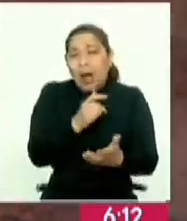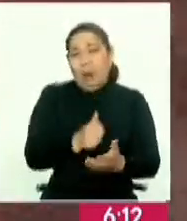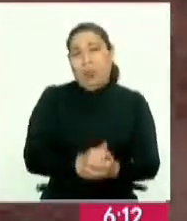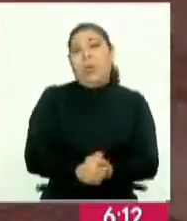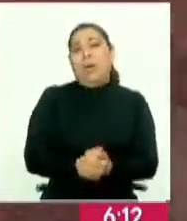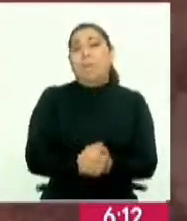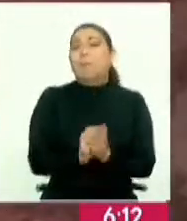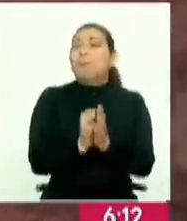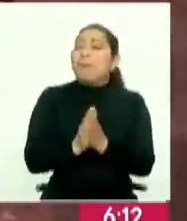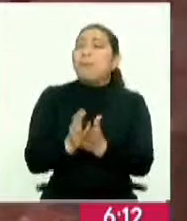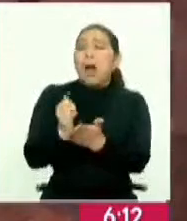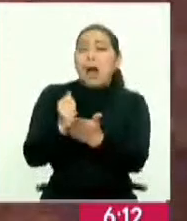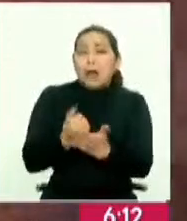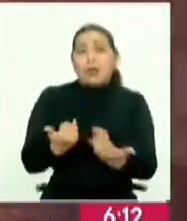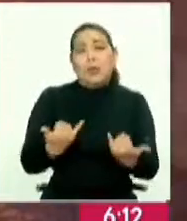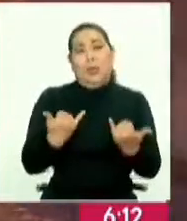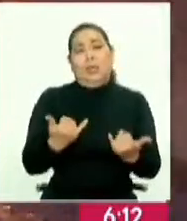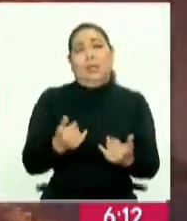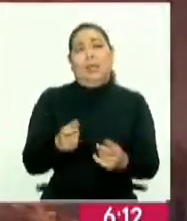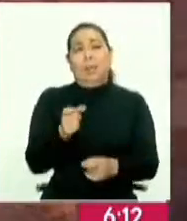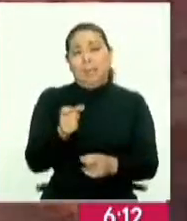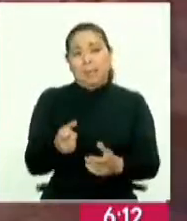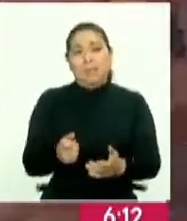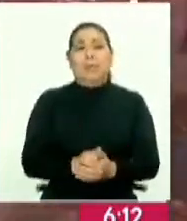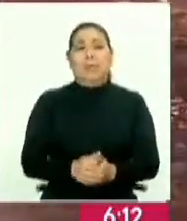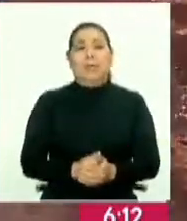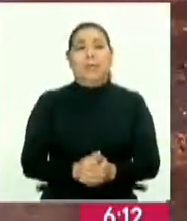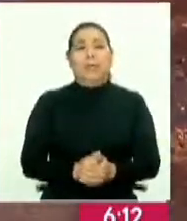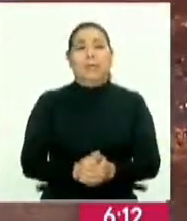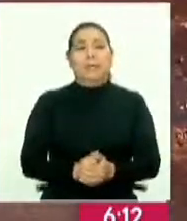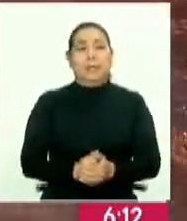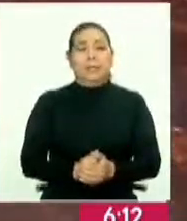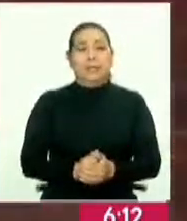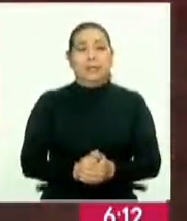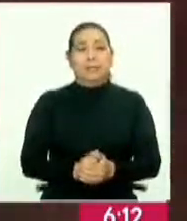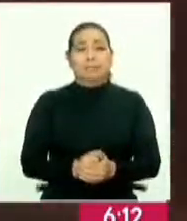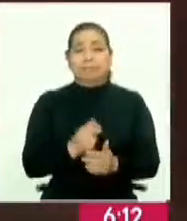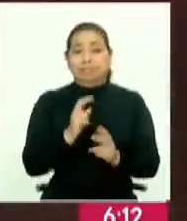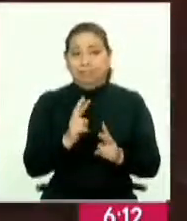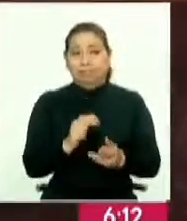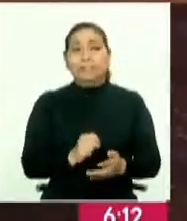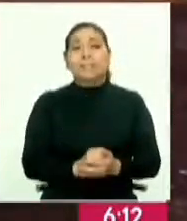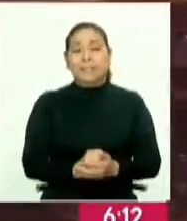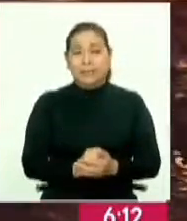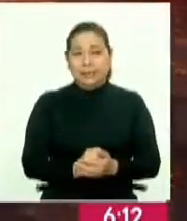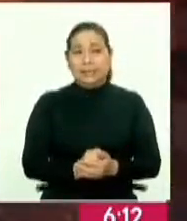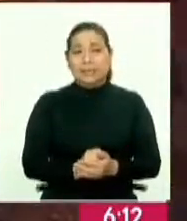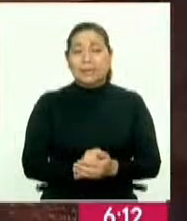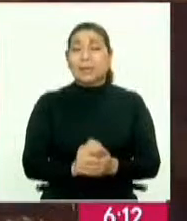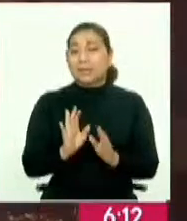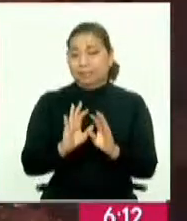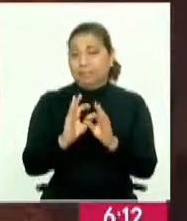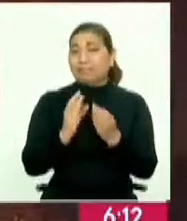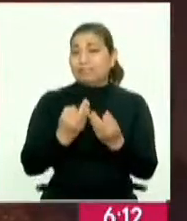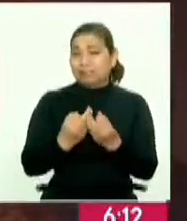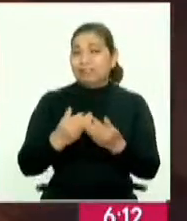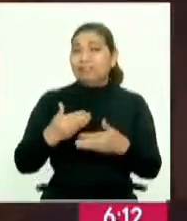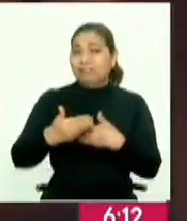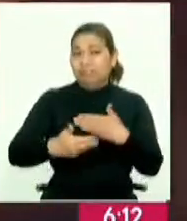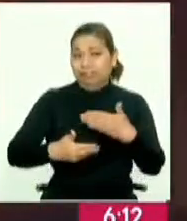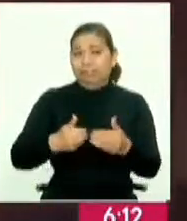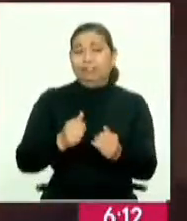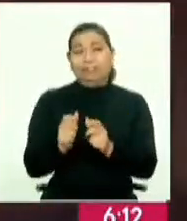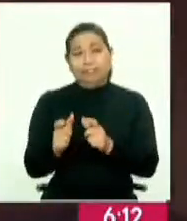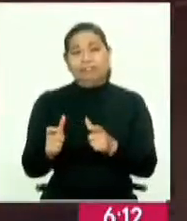señor por favor ayuda ayuda en ese aspecto señorita y nicolás mientras la familia continúa con los